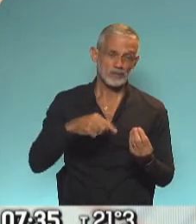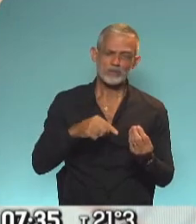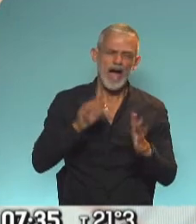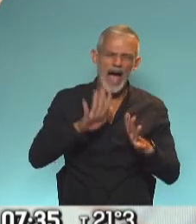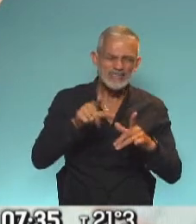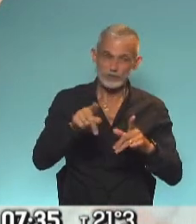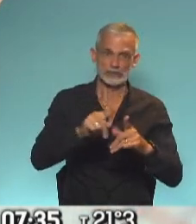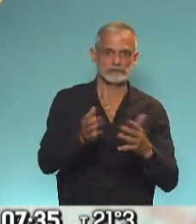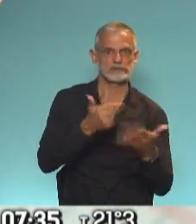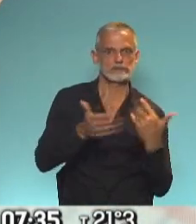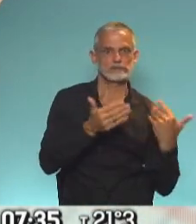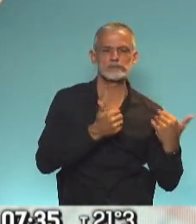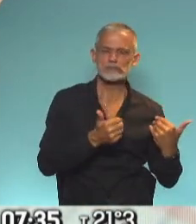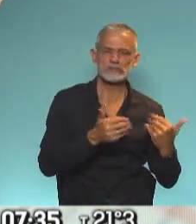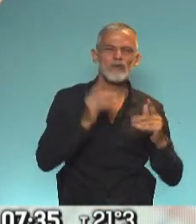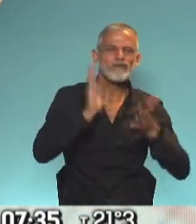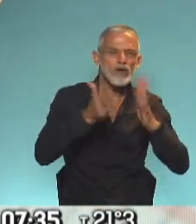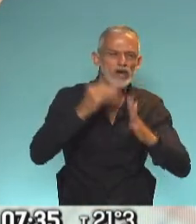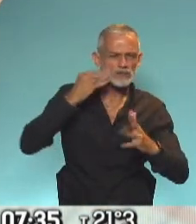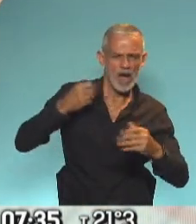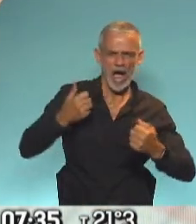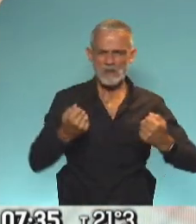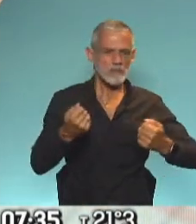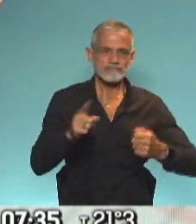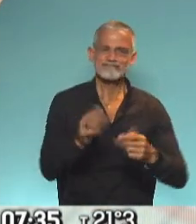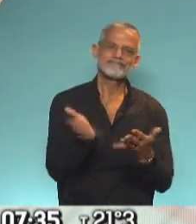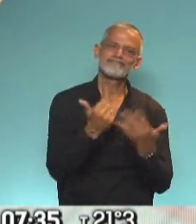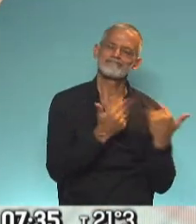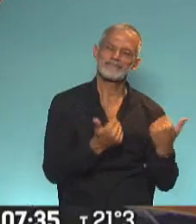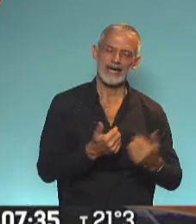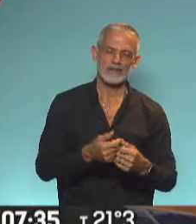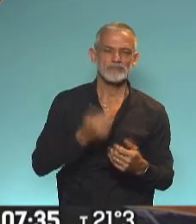deconstruir Exacto. y desarmar la violencia machista en todos los niveles, Pablo. Gracias, Julia. Seguimos en minutos.